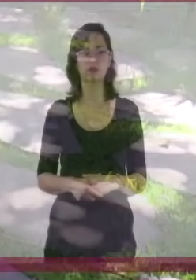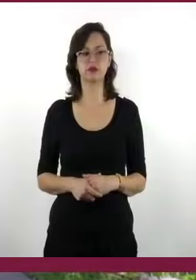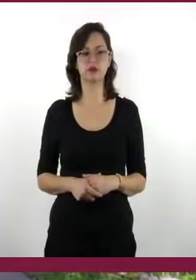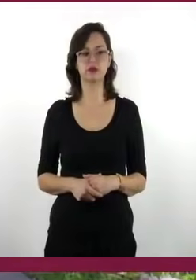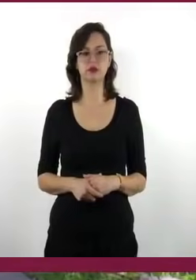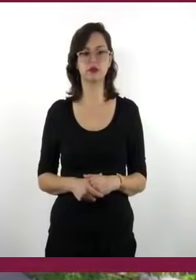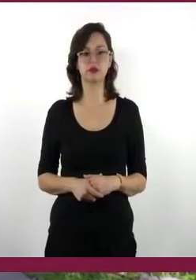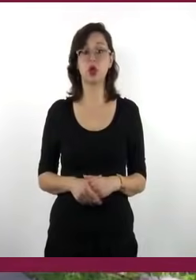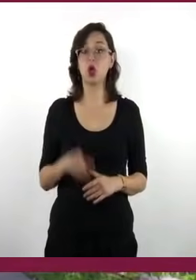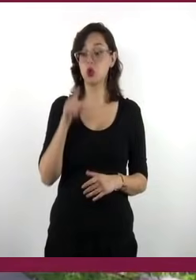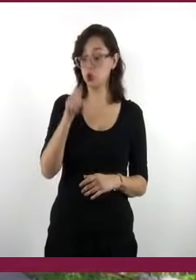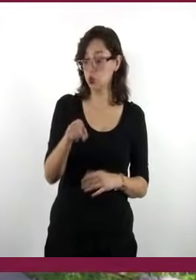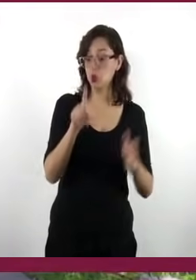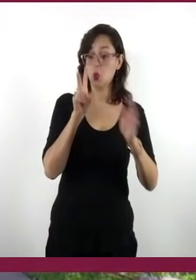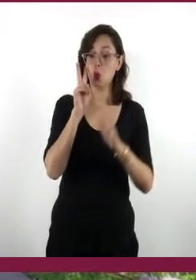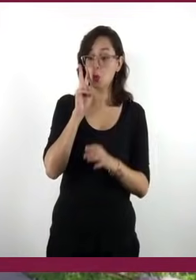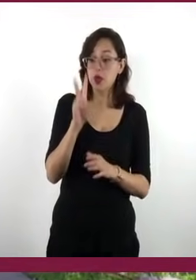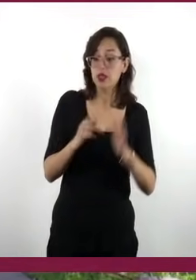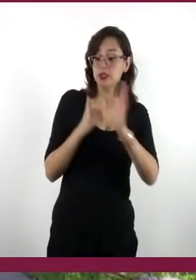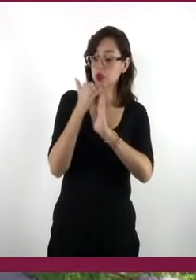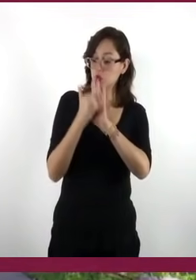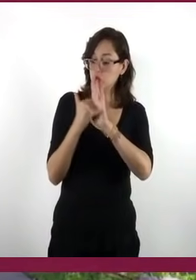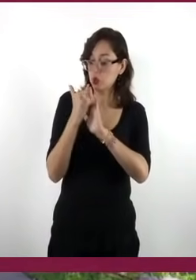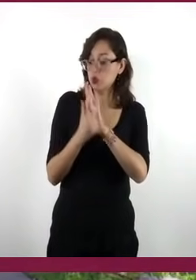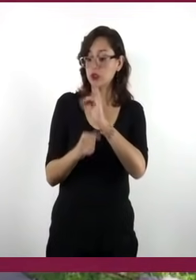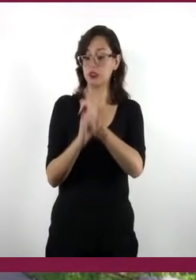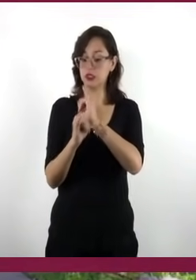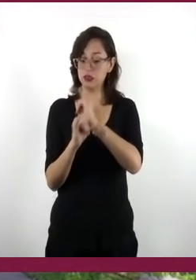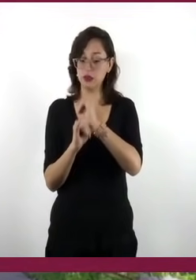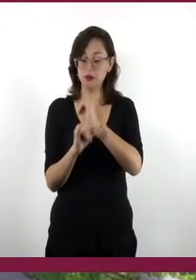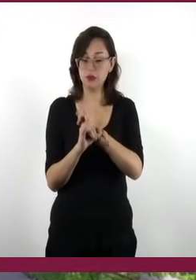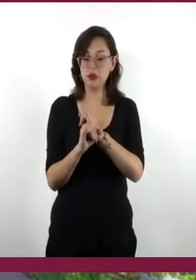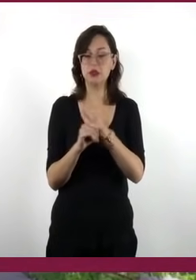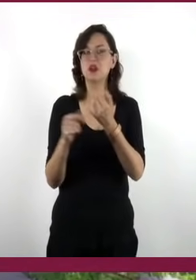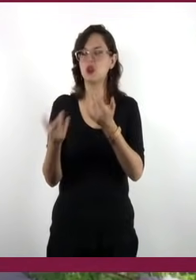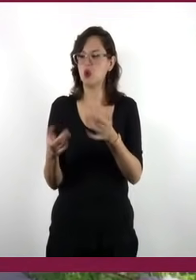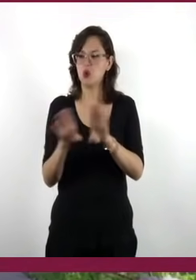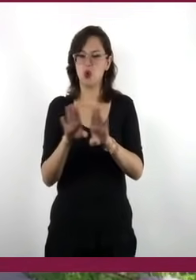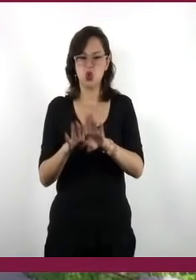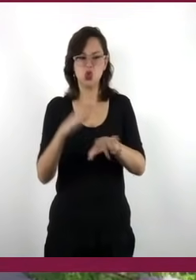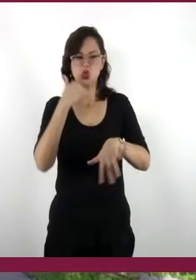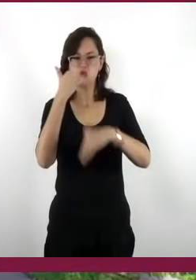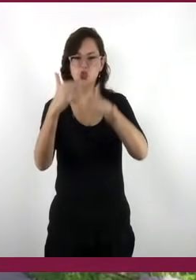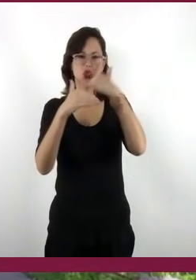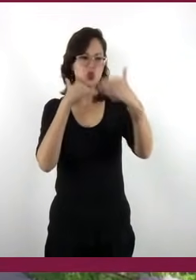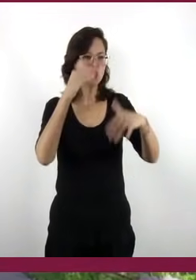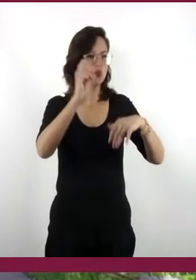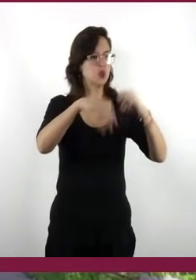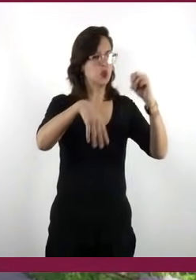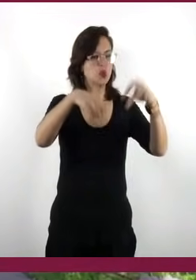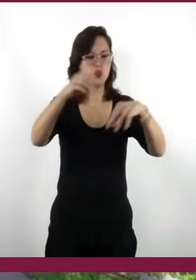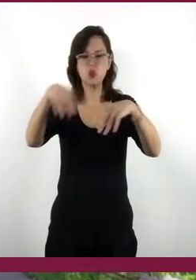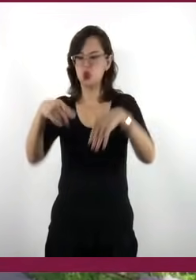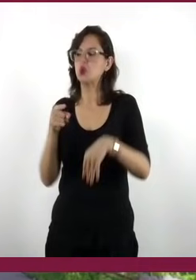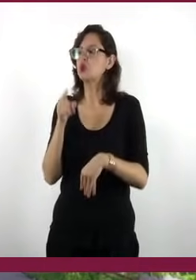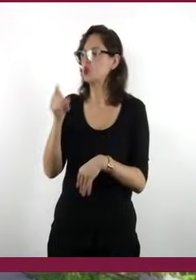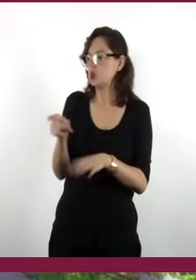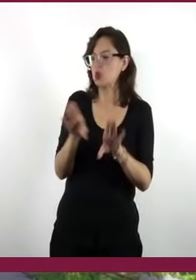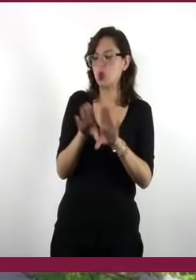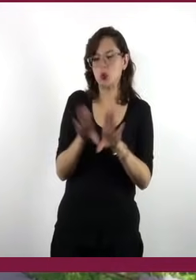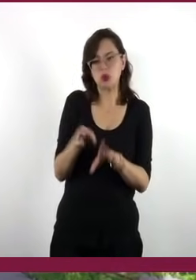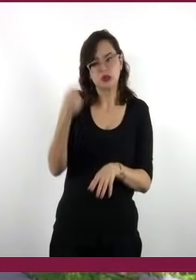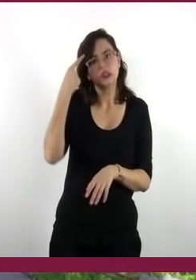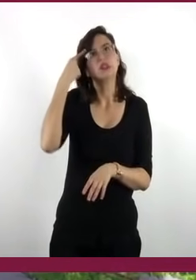¿Tú te metes a ver videos en YouTube, en la red, de cómo se está contaminando y qué se puede hacer? ¿O cómo te enteras tú, cómo tomas